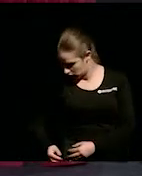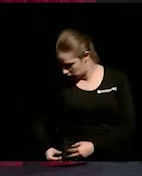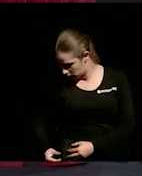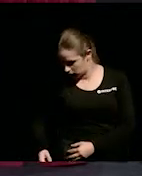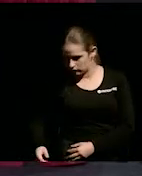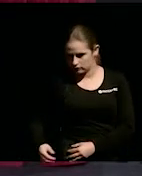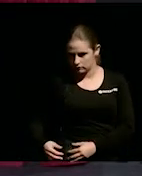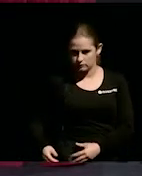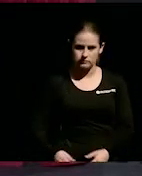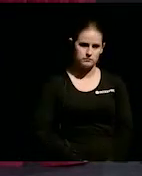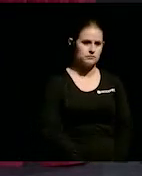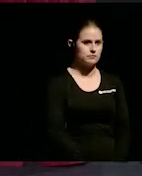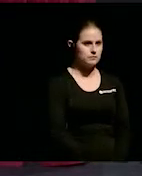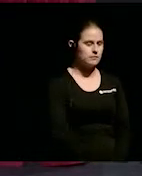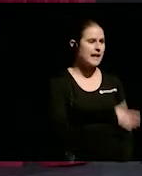Pues